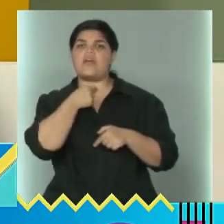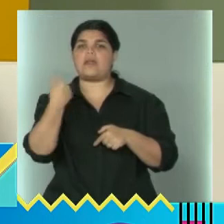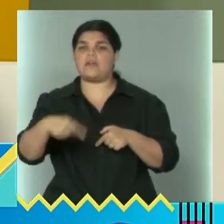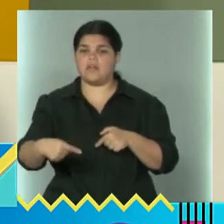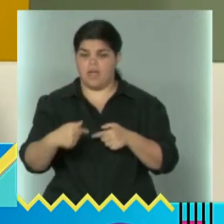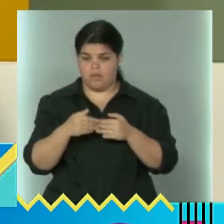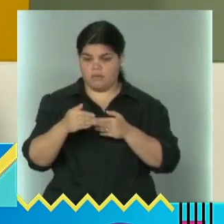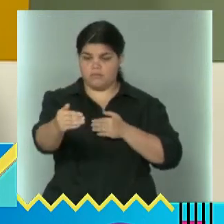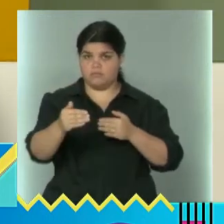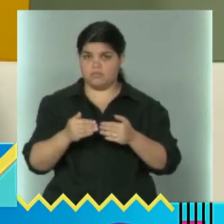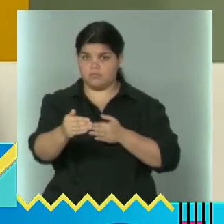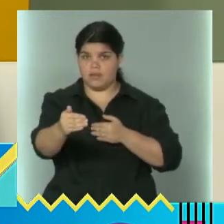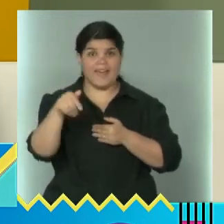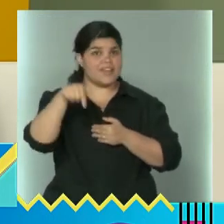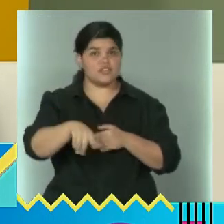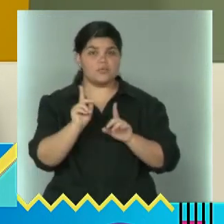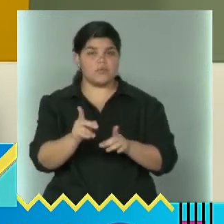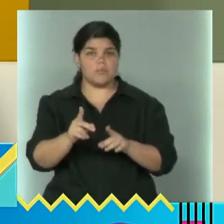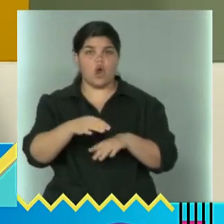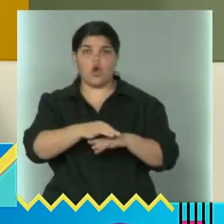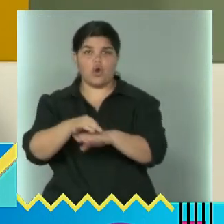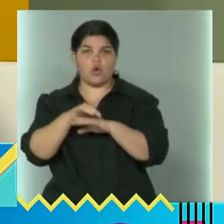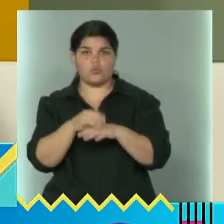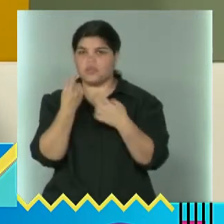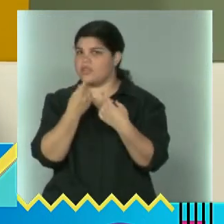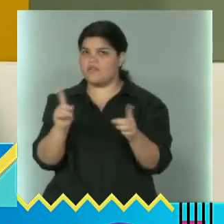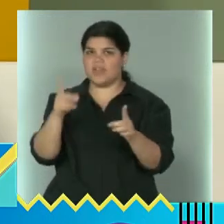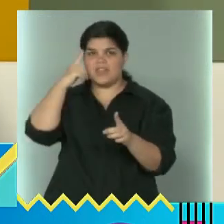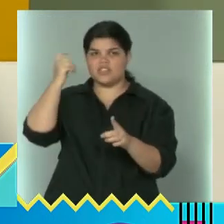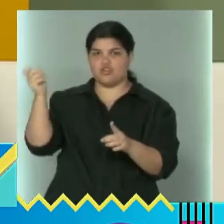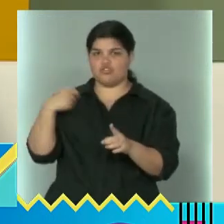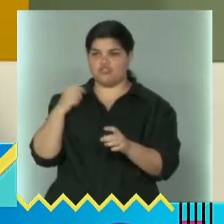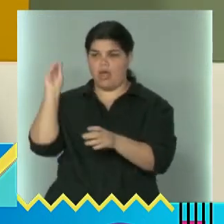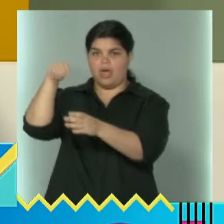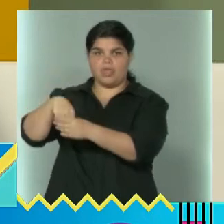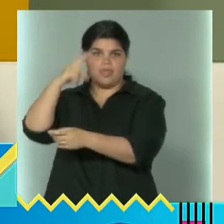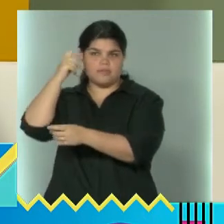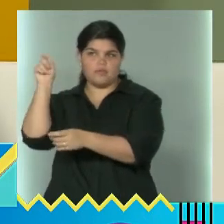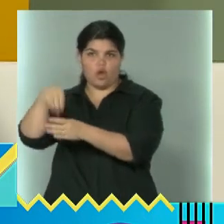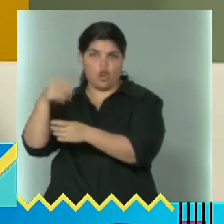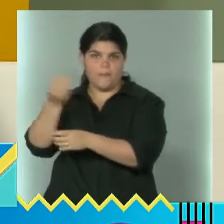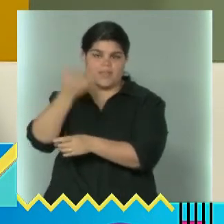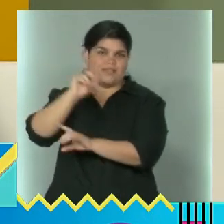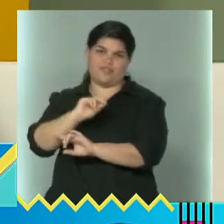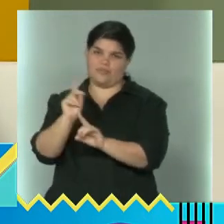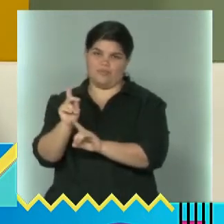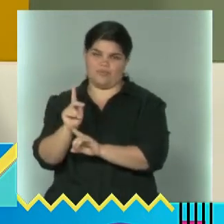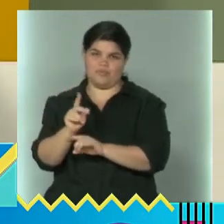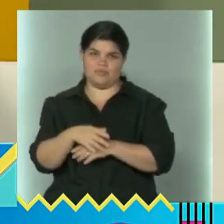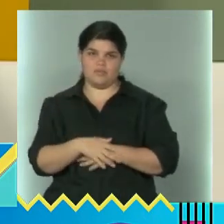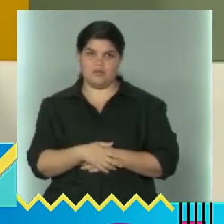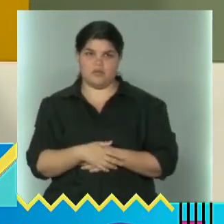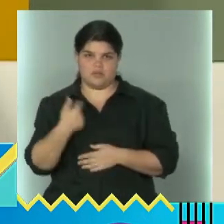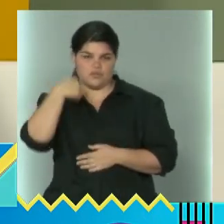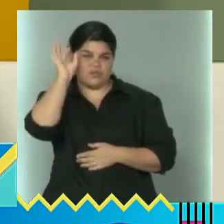aprendizaje es donde trabaja un coach, que es distinto donde trabaja un psicólogo. No me quiero meter en el espacio porque no soy experto en psicología, pero digo, sí sé